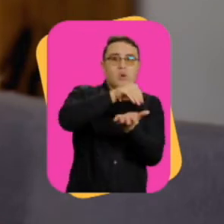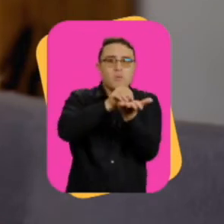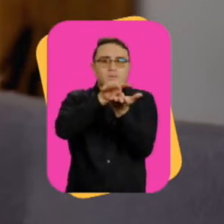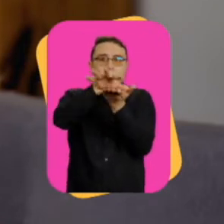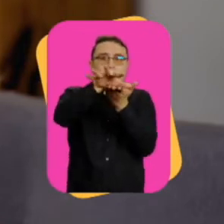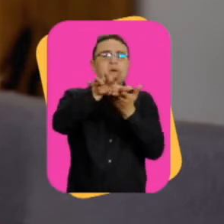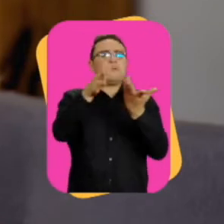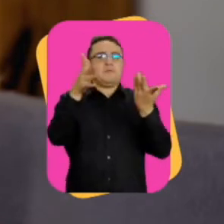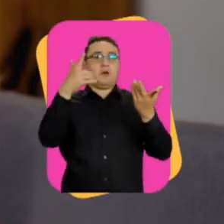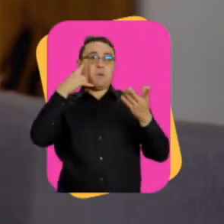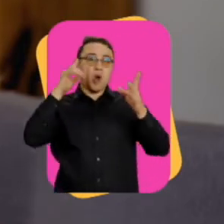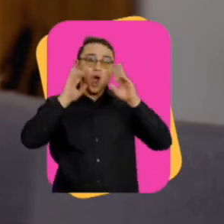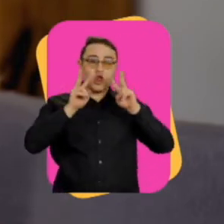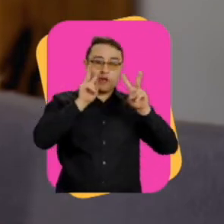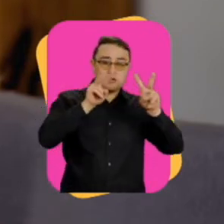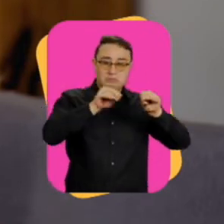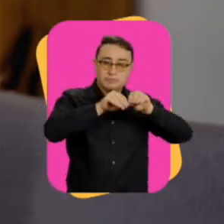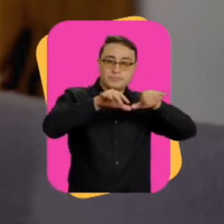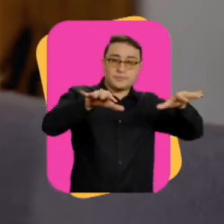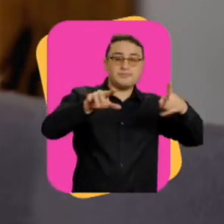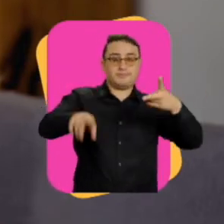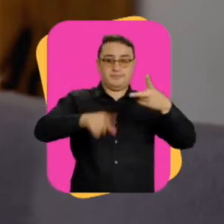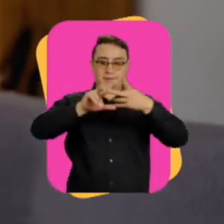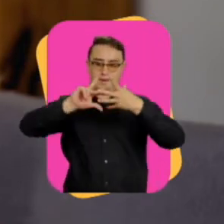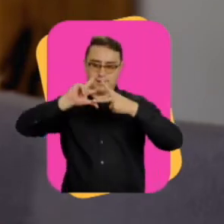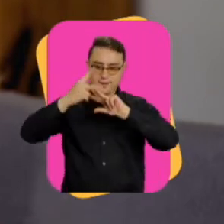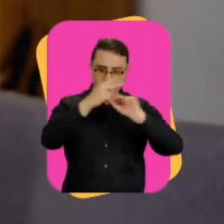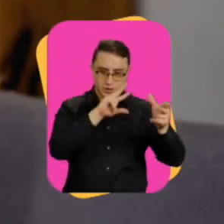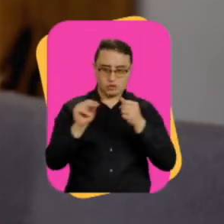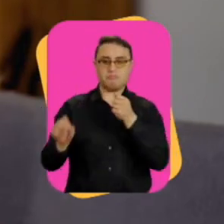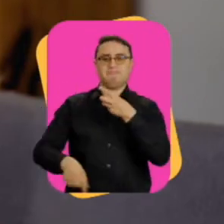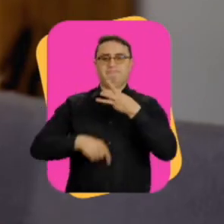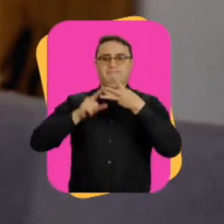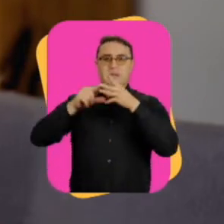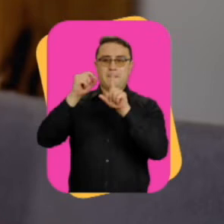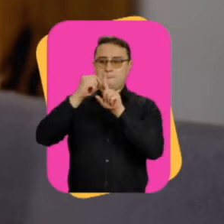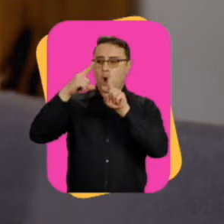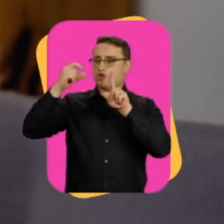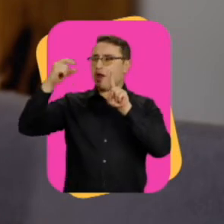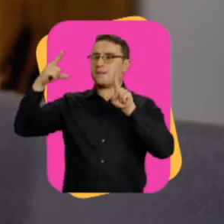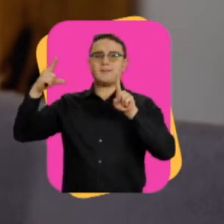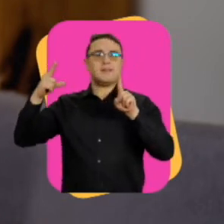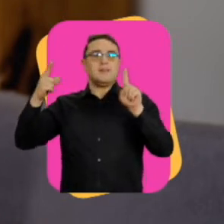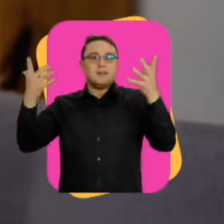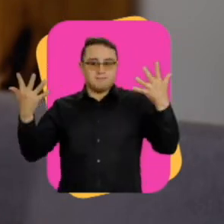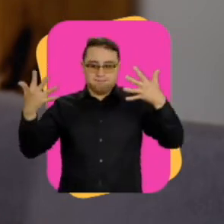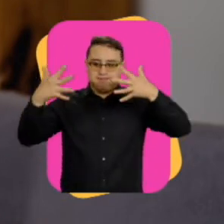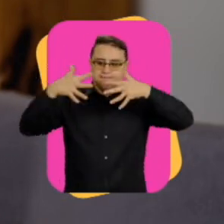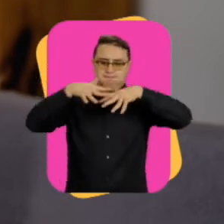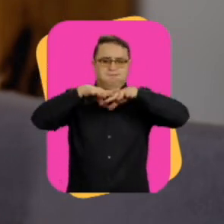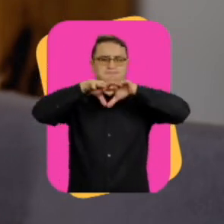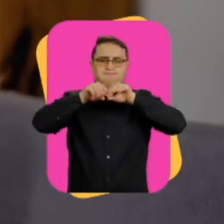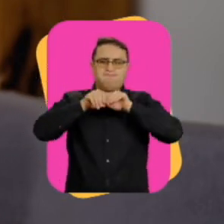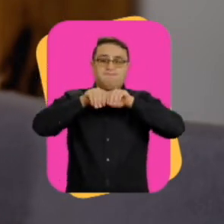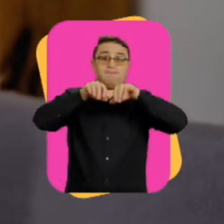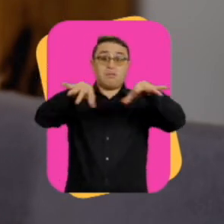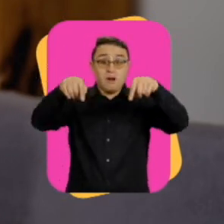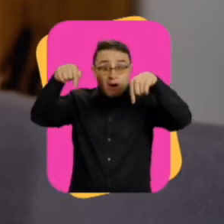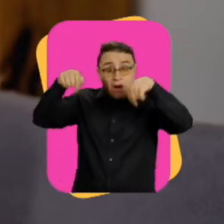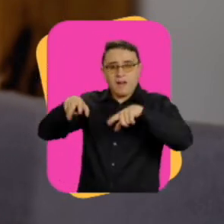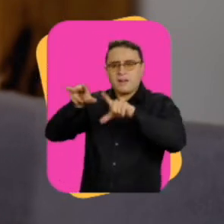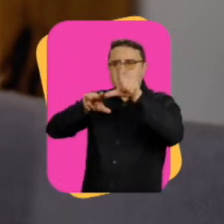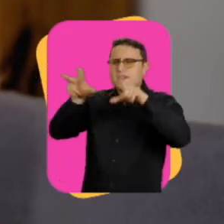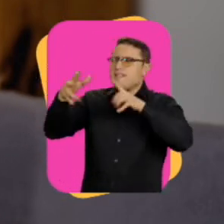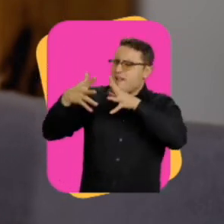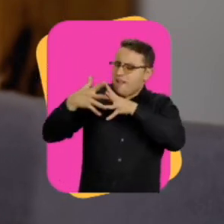podcast, también a nivel de una serie de animación, y que probablemente pueda ser lo más grande que ha emprendido